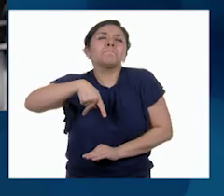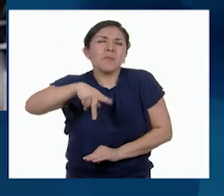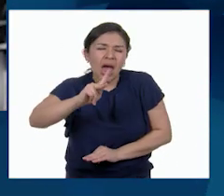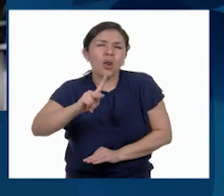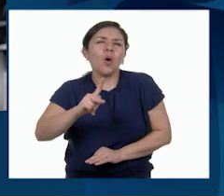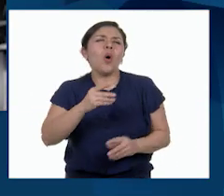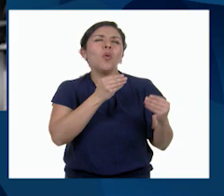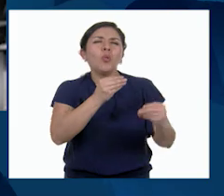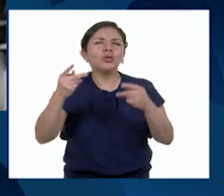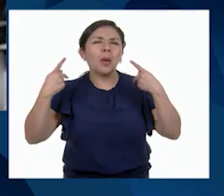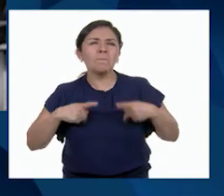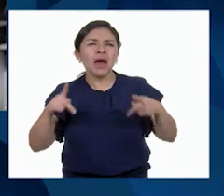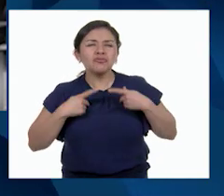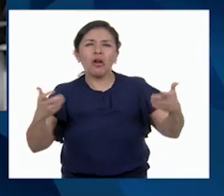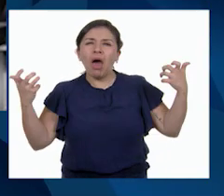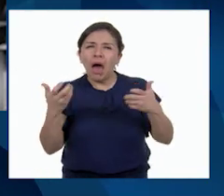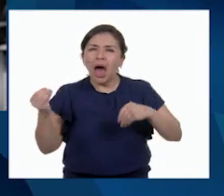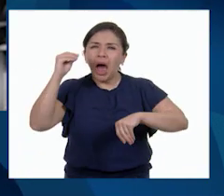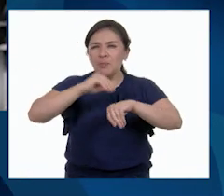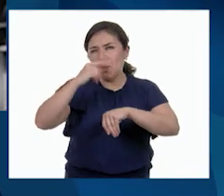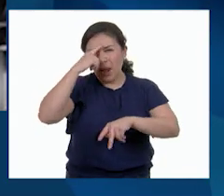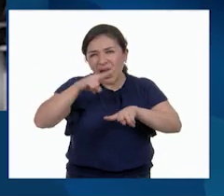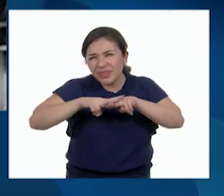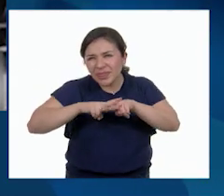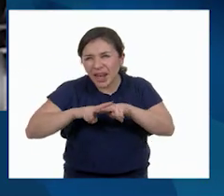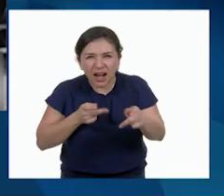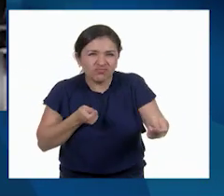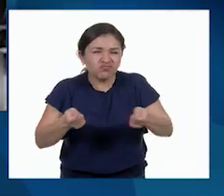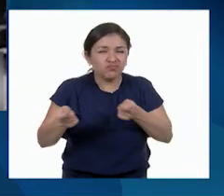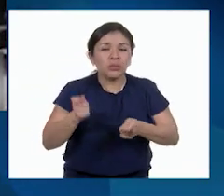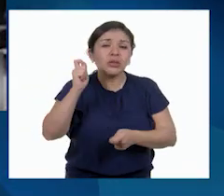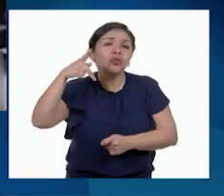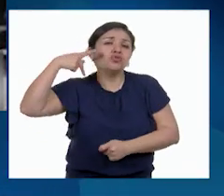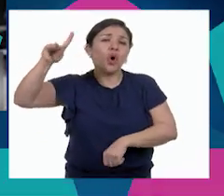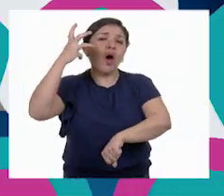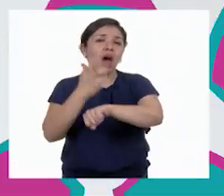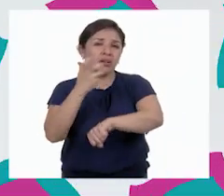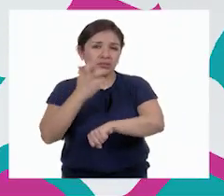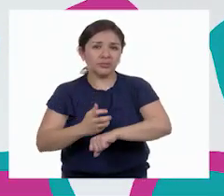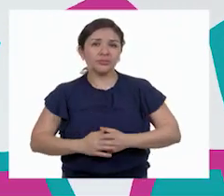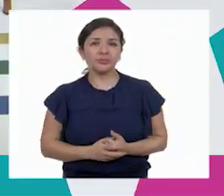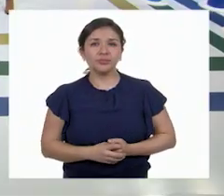del personal que manejaba el movimiento de los trenes era norteamericano.